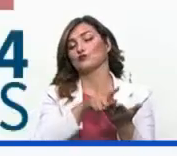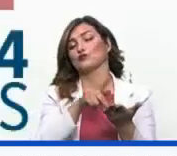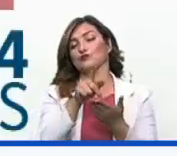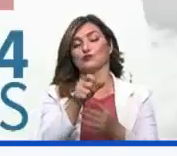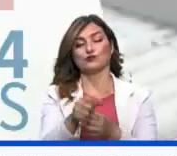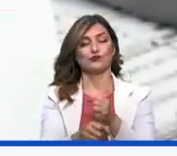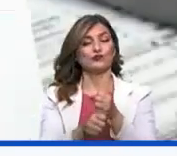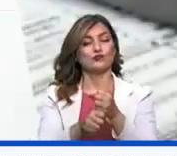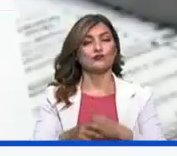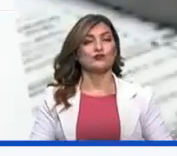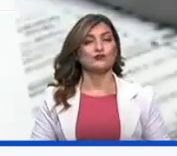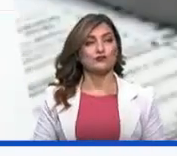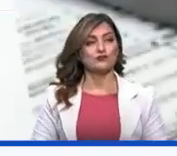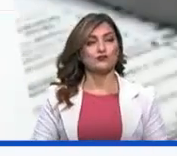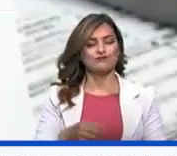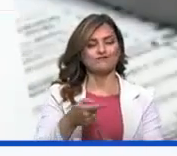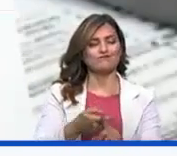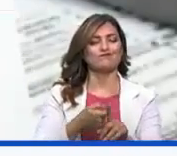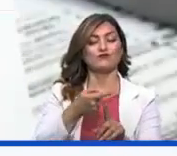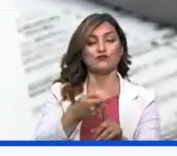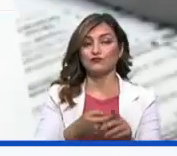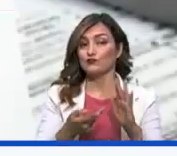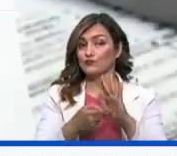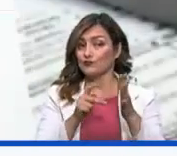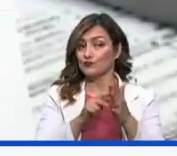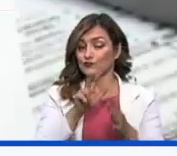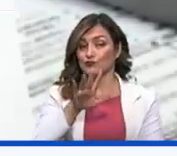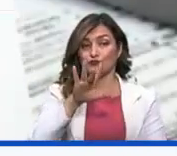$464 anuales, que mensualizado representan